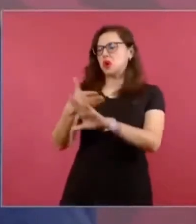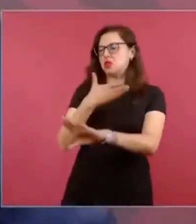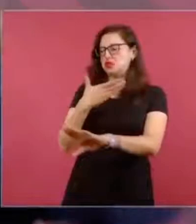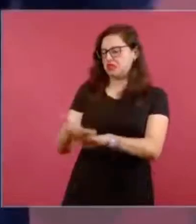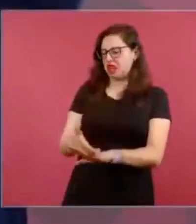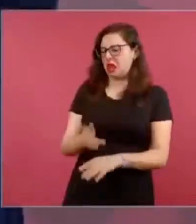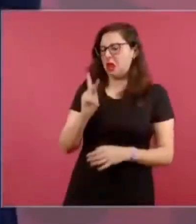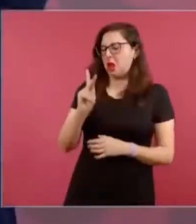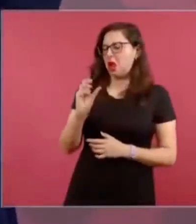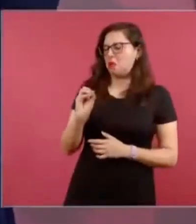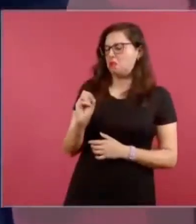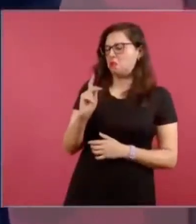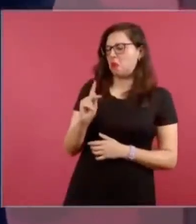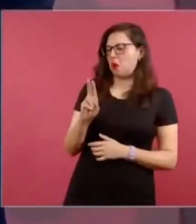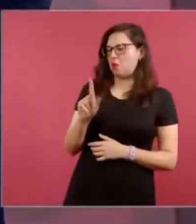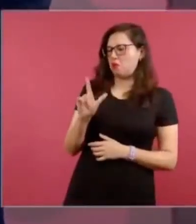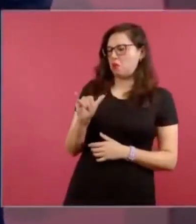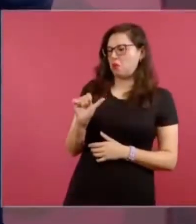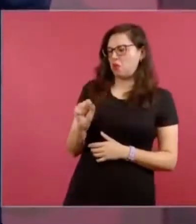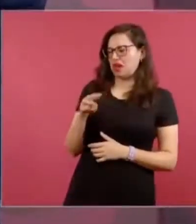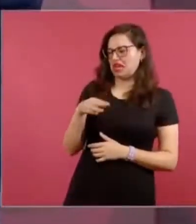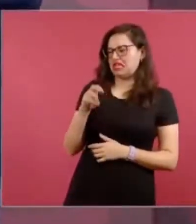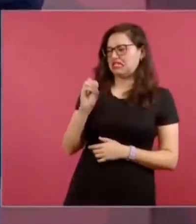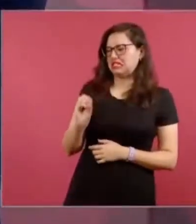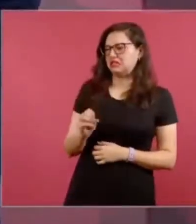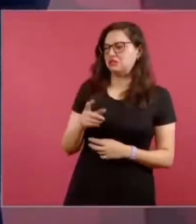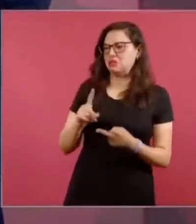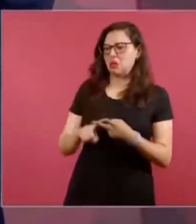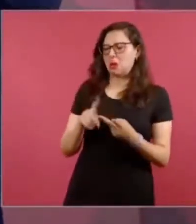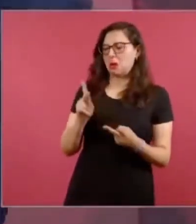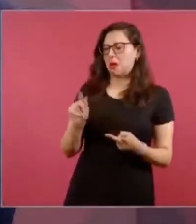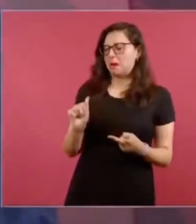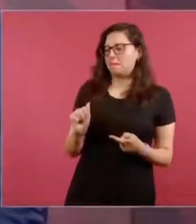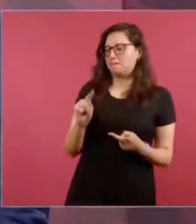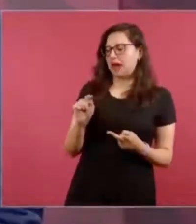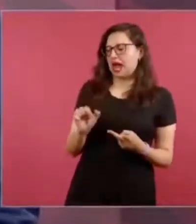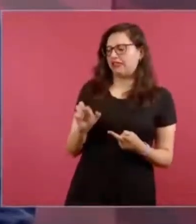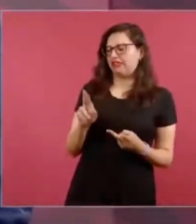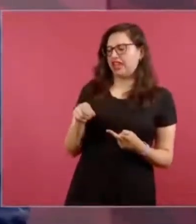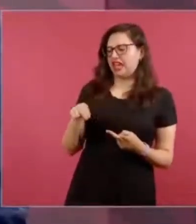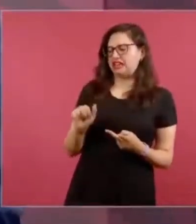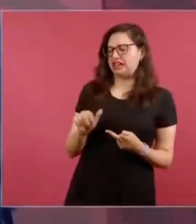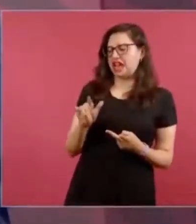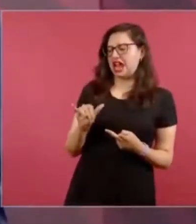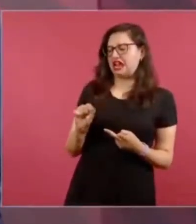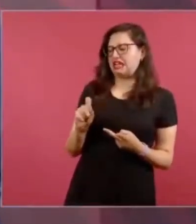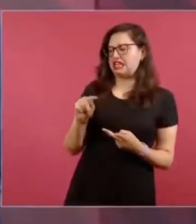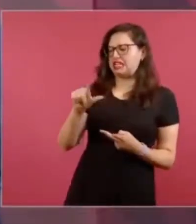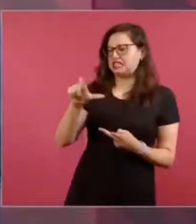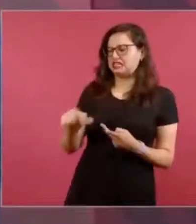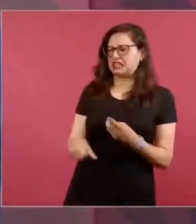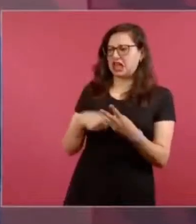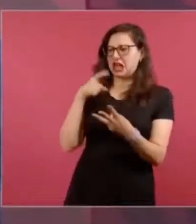Todo lo que iba a los de arriba era fomento o rescate.